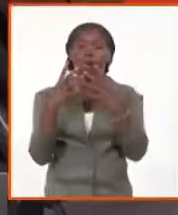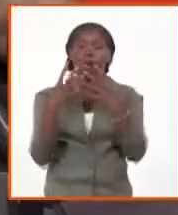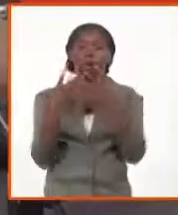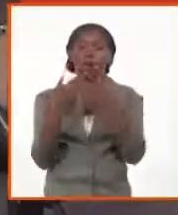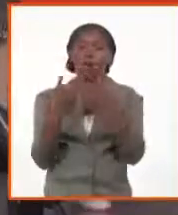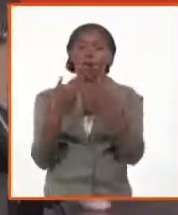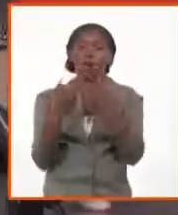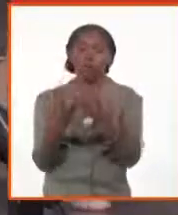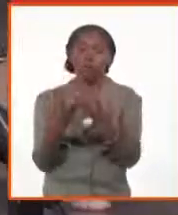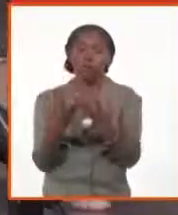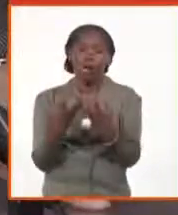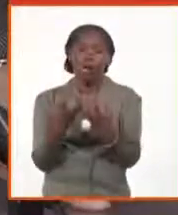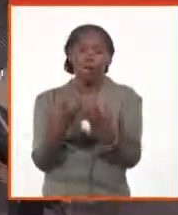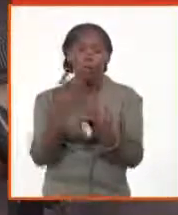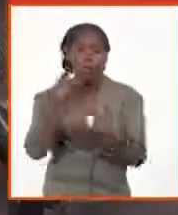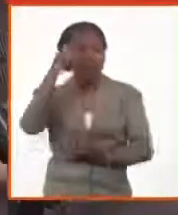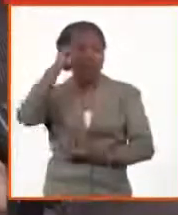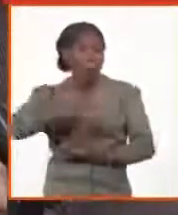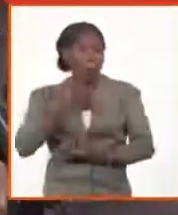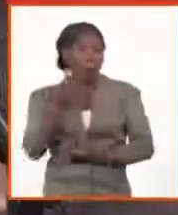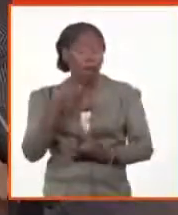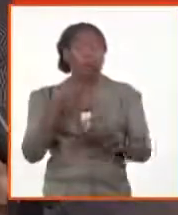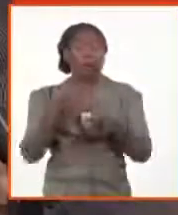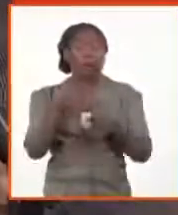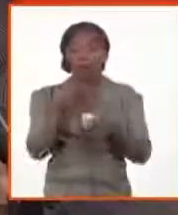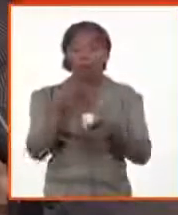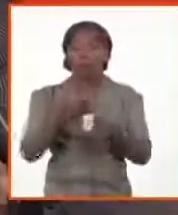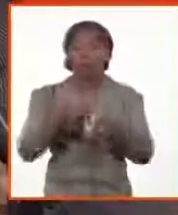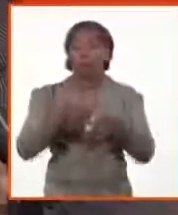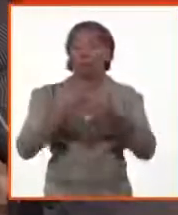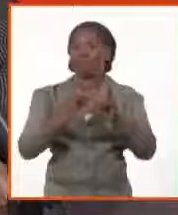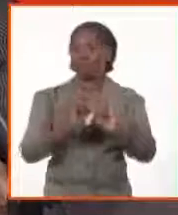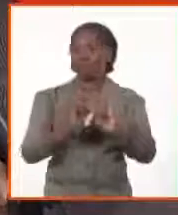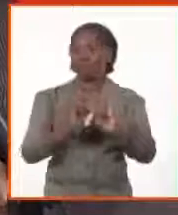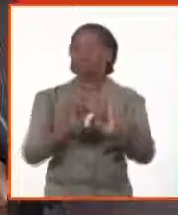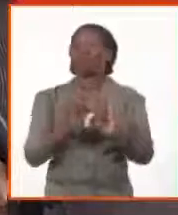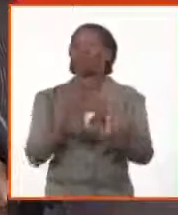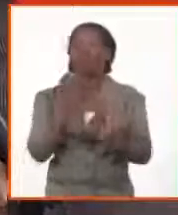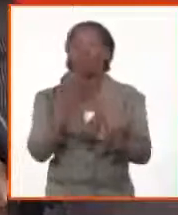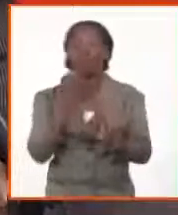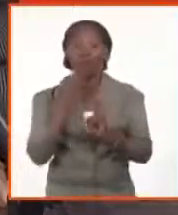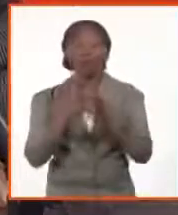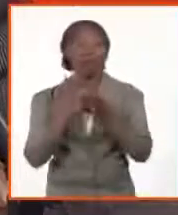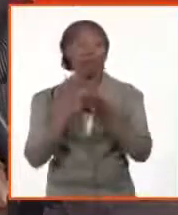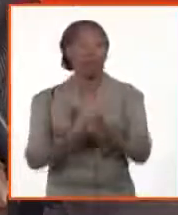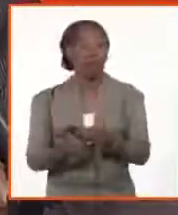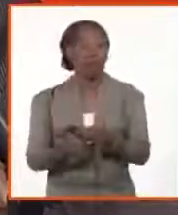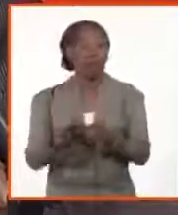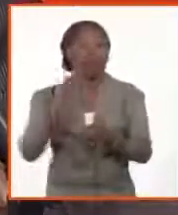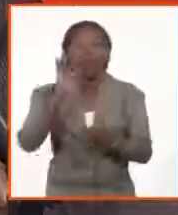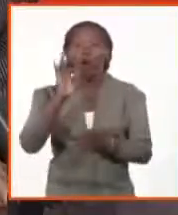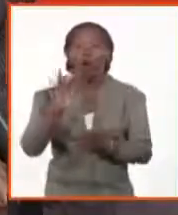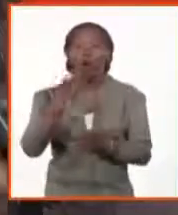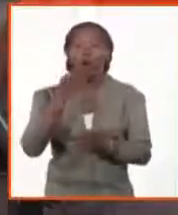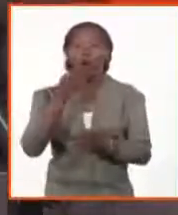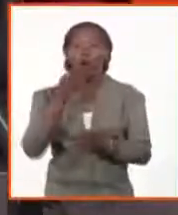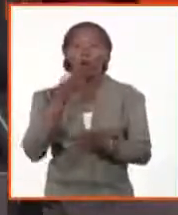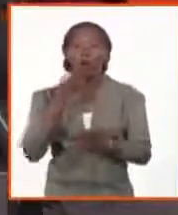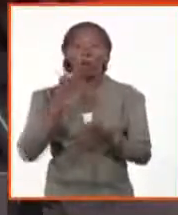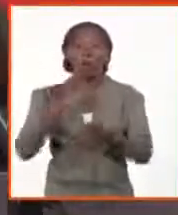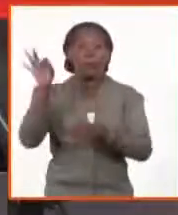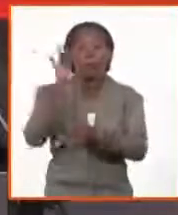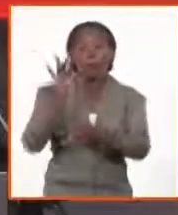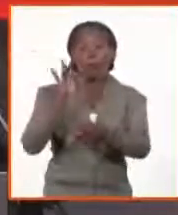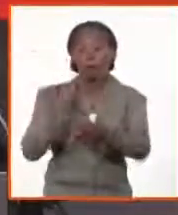muerte directamente por el choque o porque favorece los grandes sangramientos debe